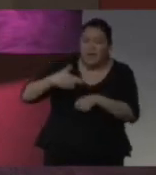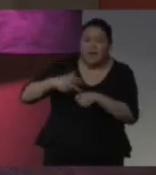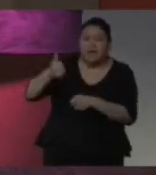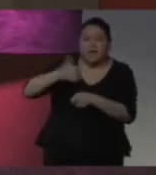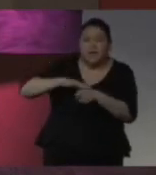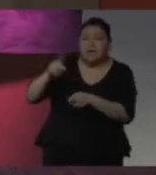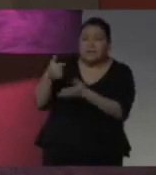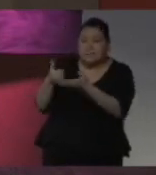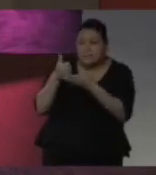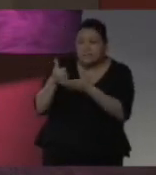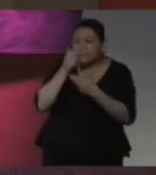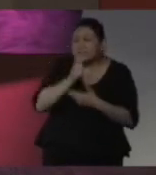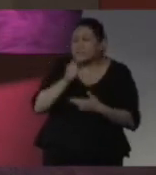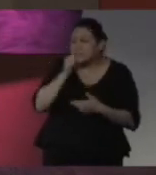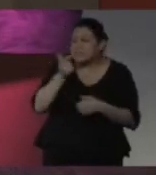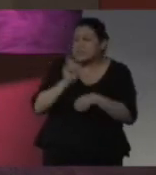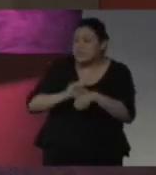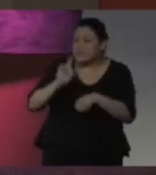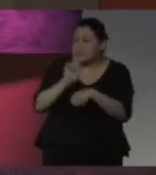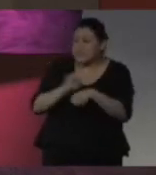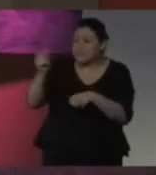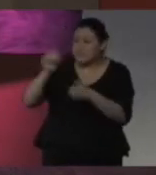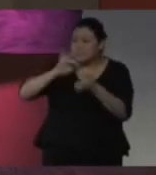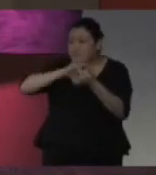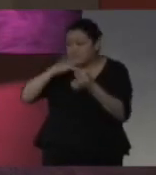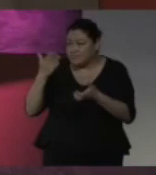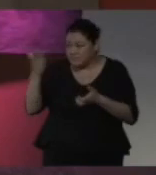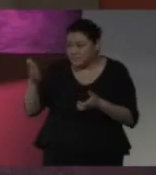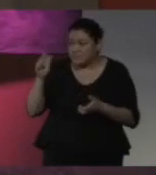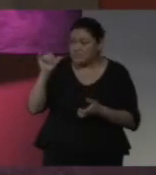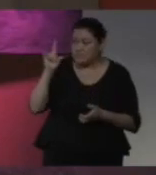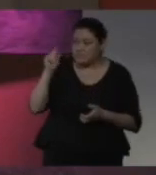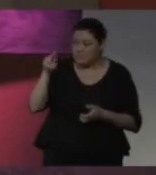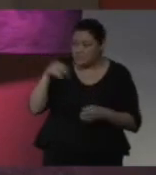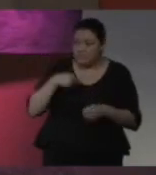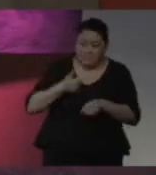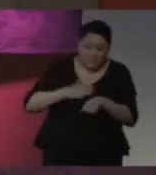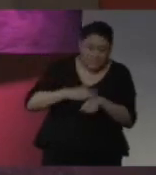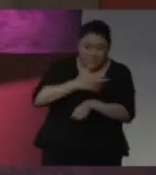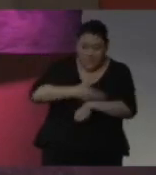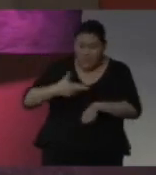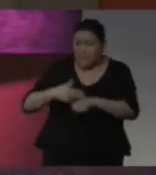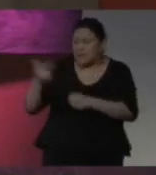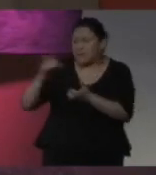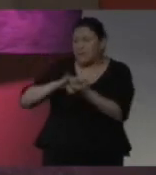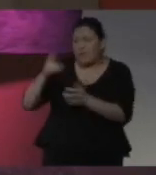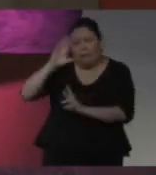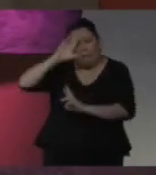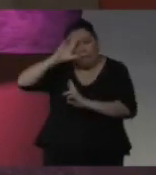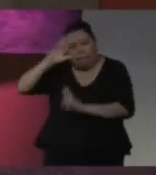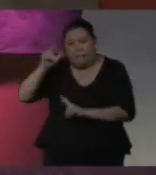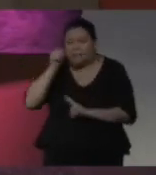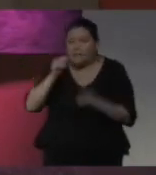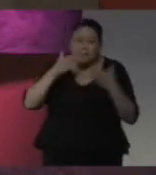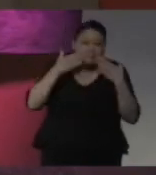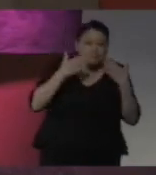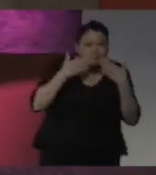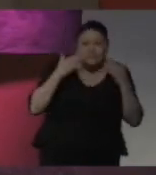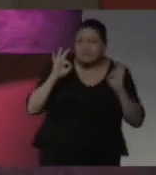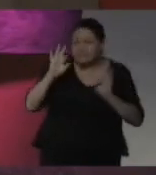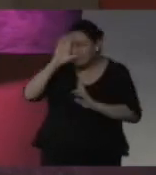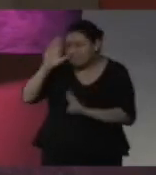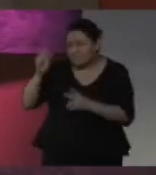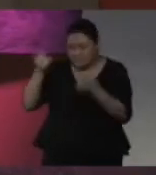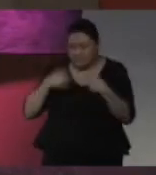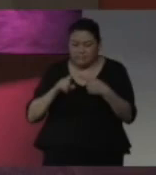salvando día con día en todas las problemáticas administrativas, que es una verdadera santa y una diplomática de primera.